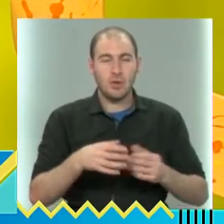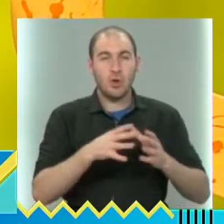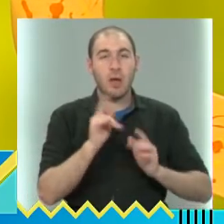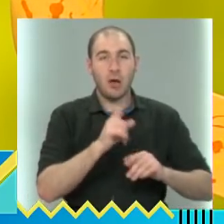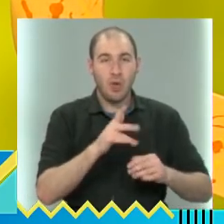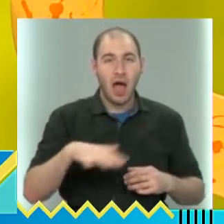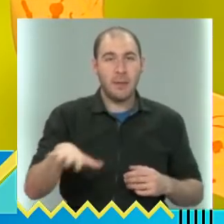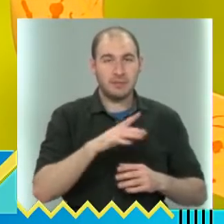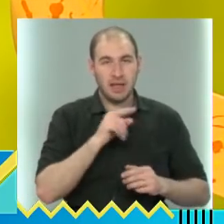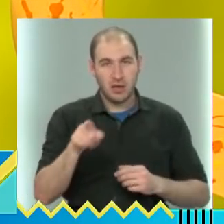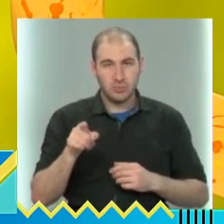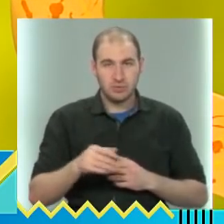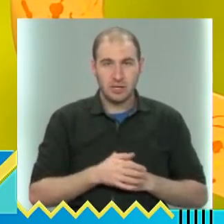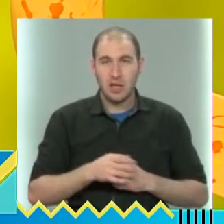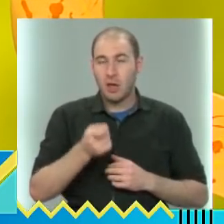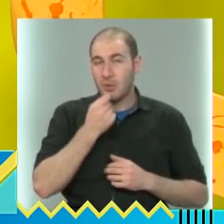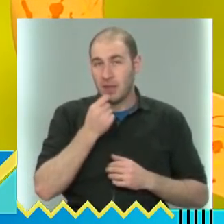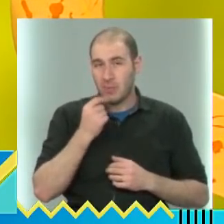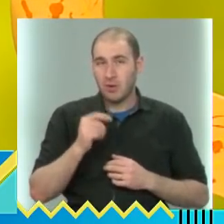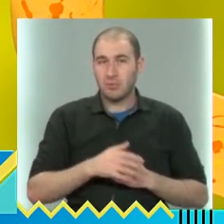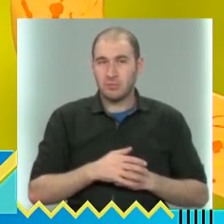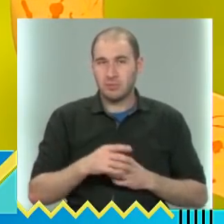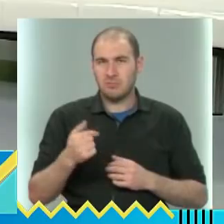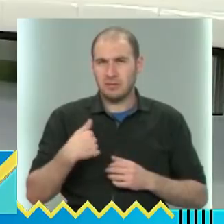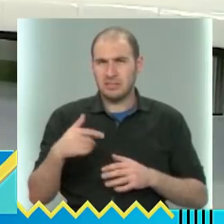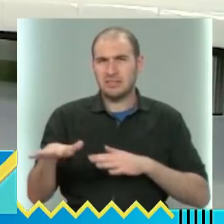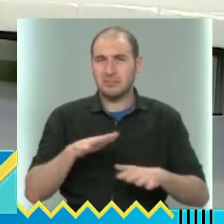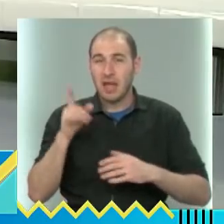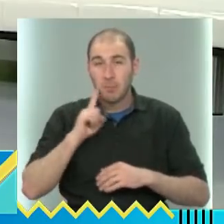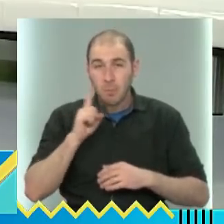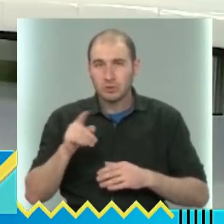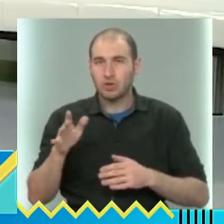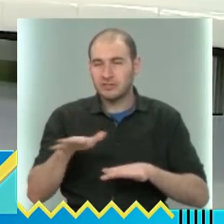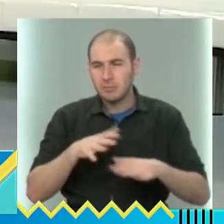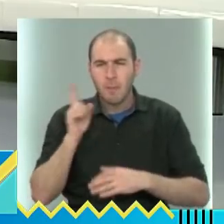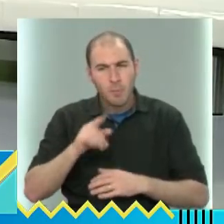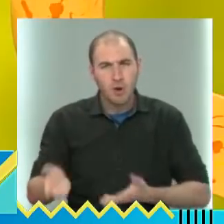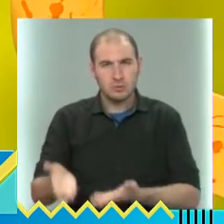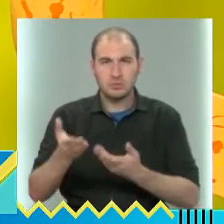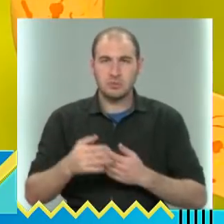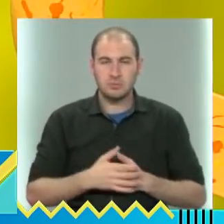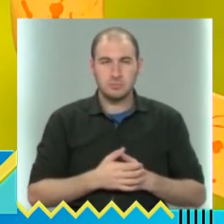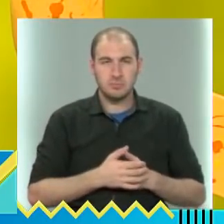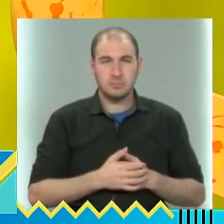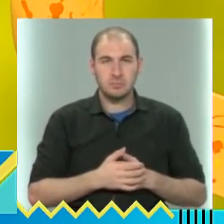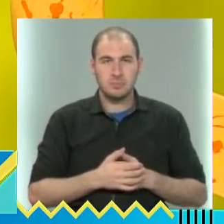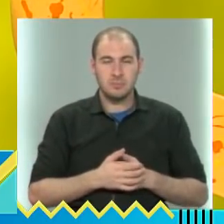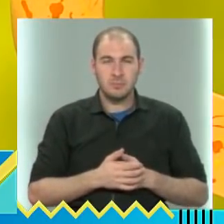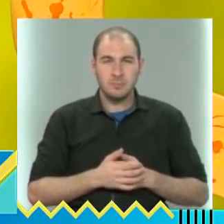organizaciones ambientalistas. Por decir la cuestión de la sismicidad inducida. No, por eso. A ver.